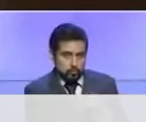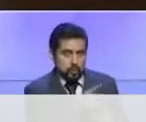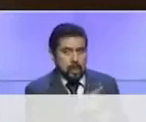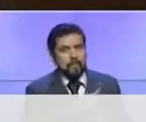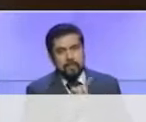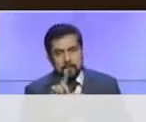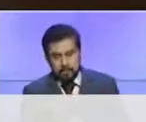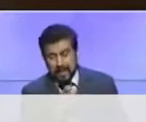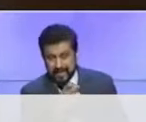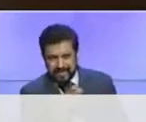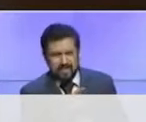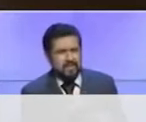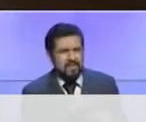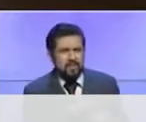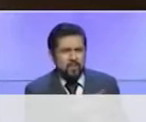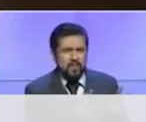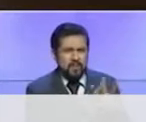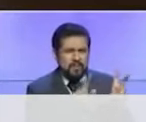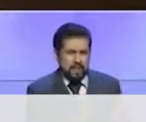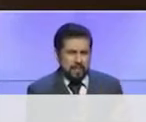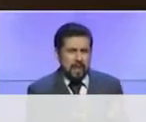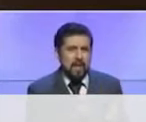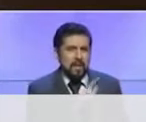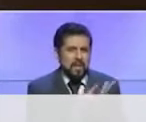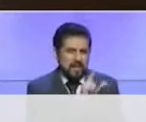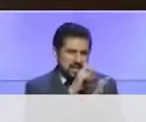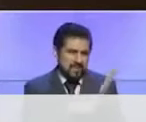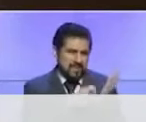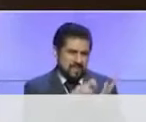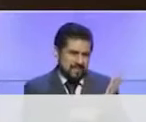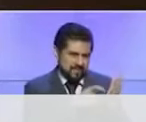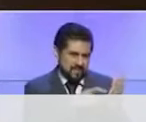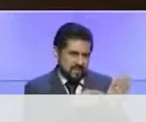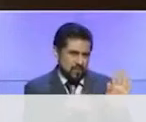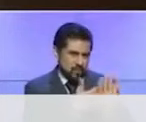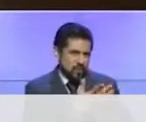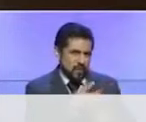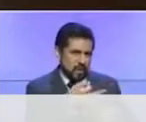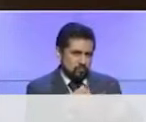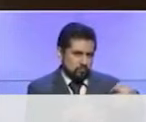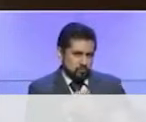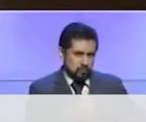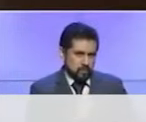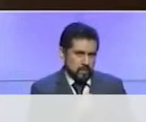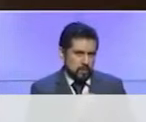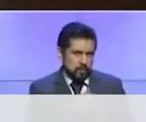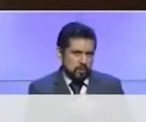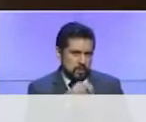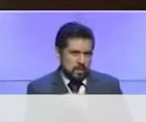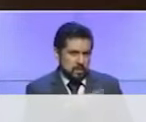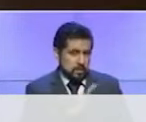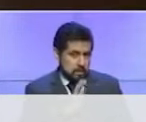Reforma judicial y eh toda la serie de suspensiones que han sido eh